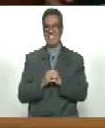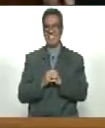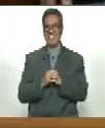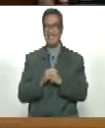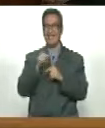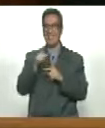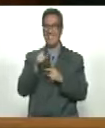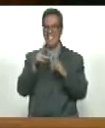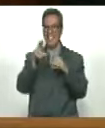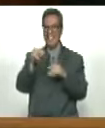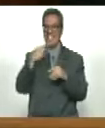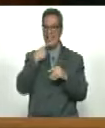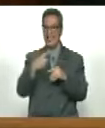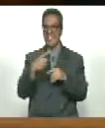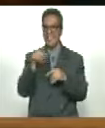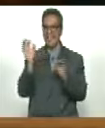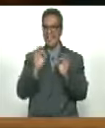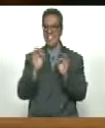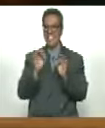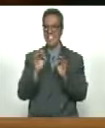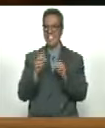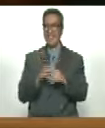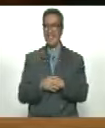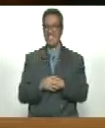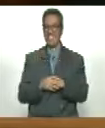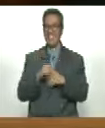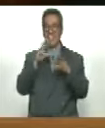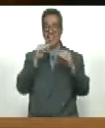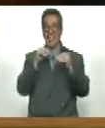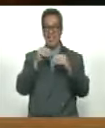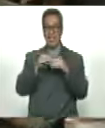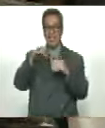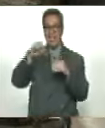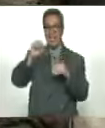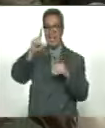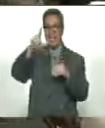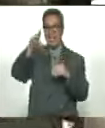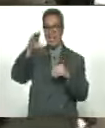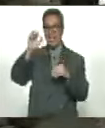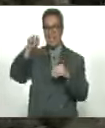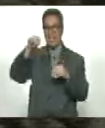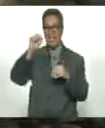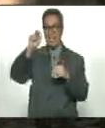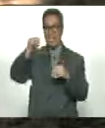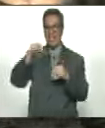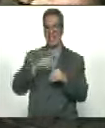Ahora te vas a quedar callado. Rebelde sin causa. Hable con alemán, que es lo que hace cuando están en derecho por...